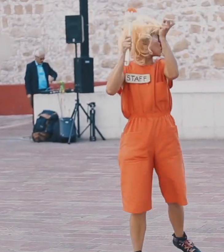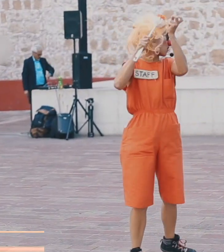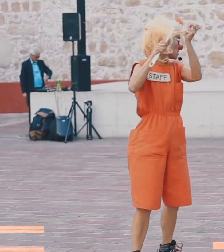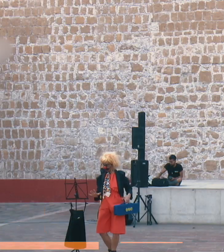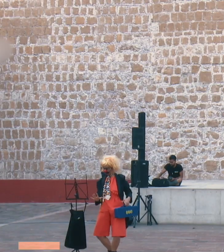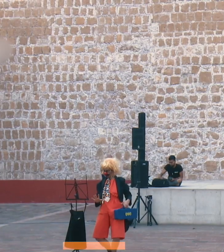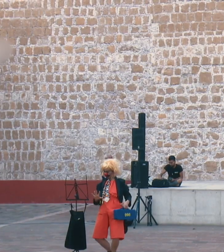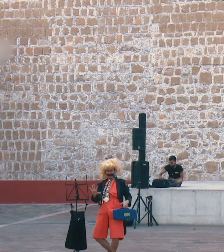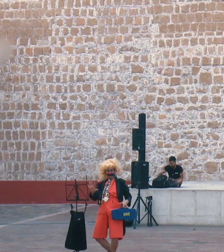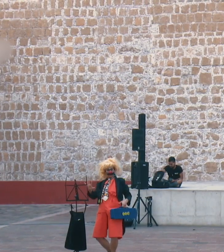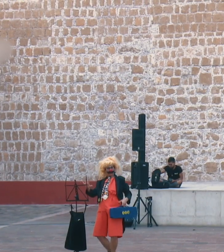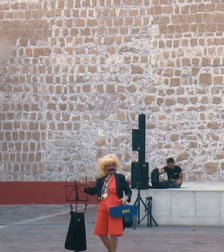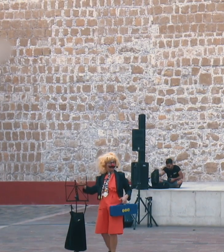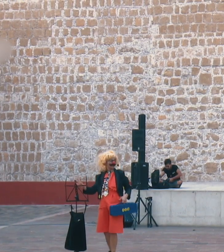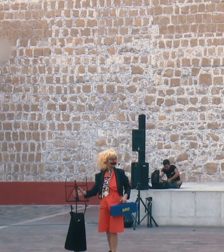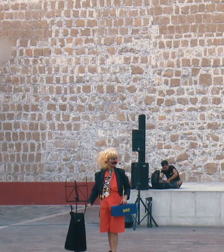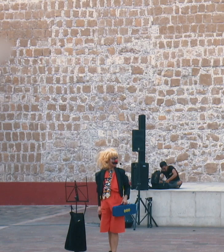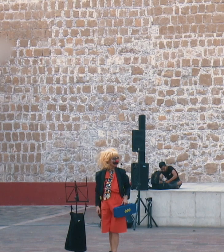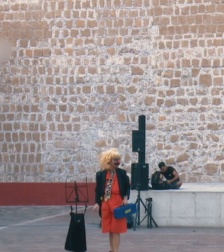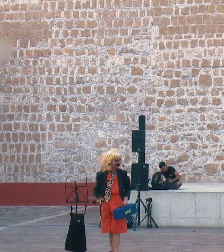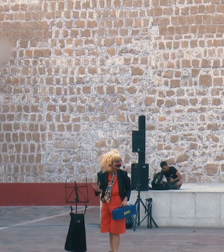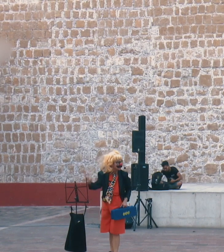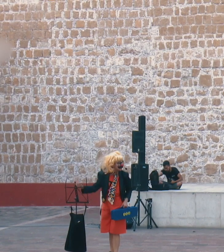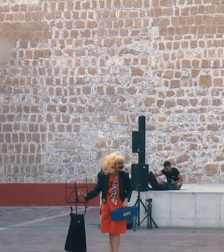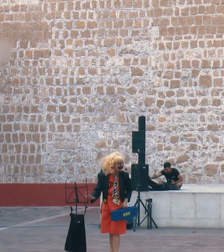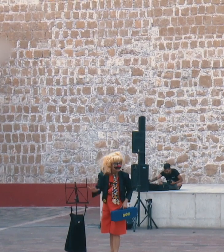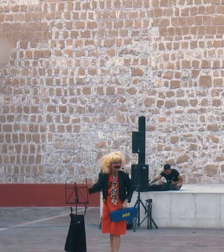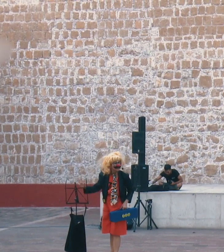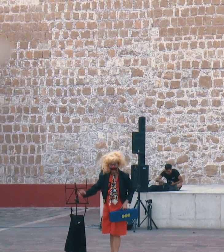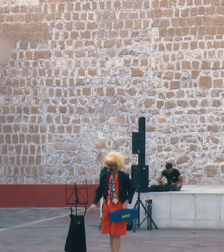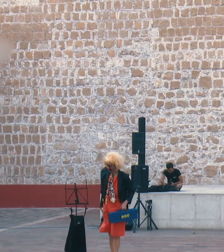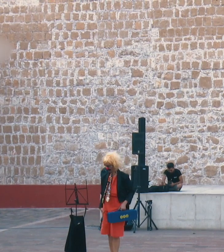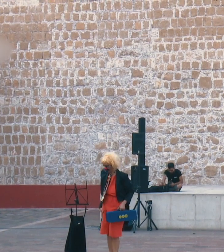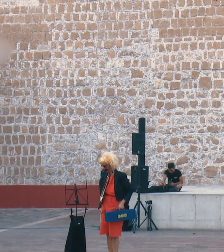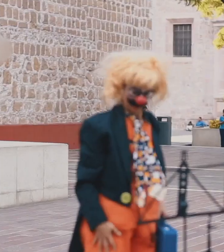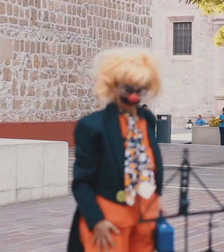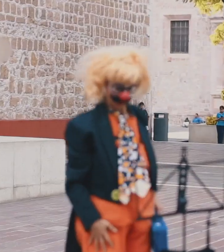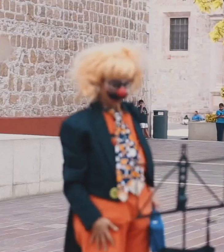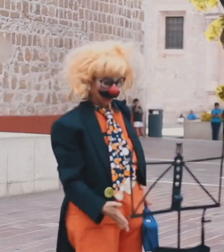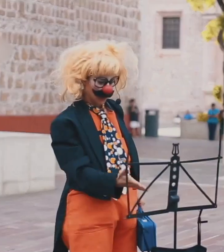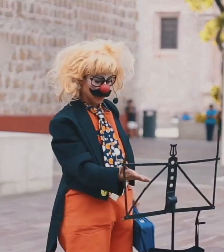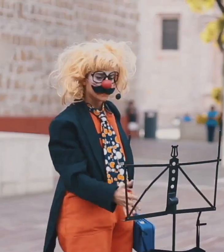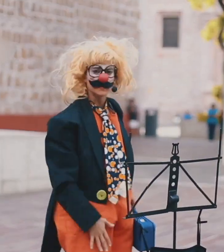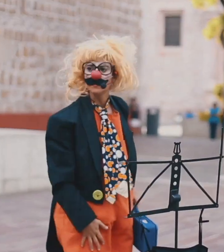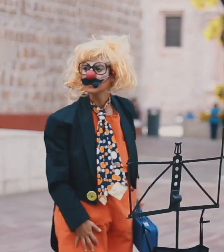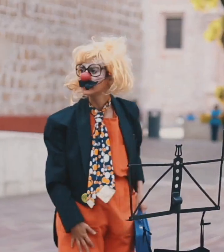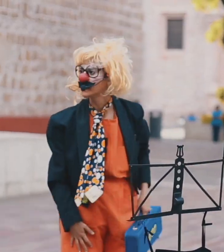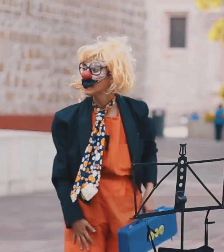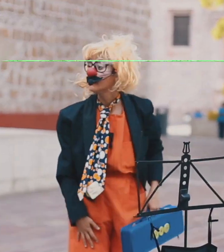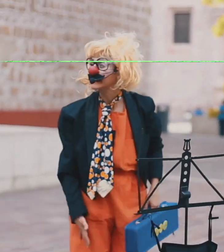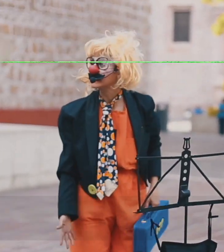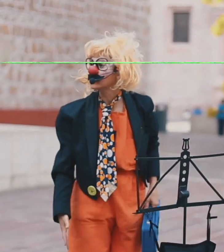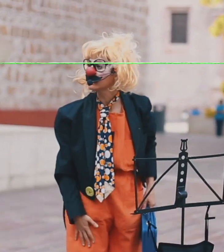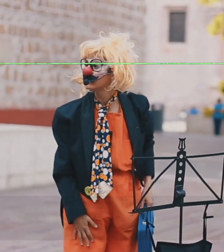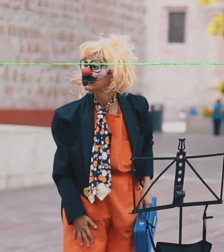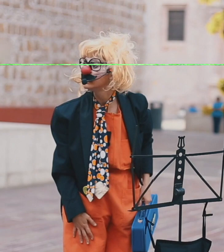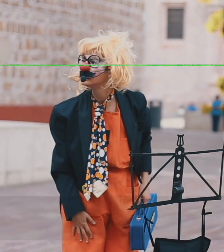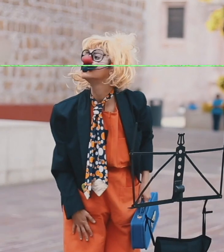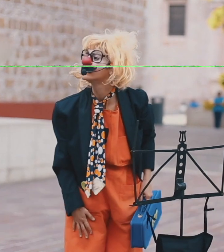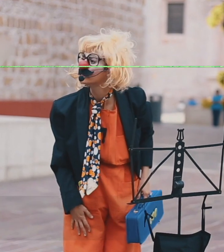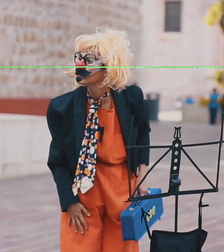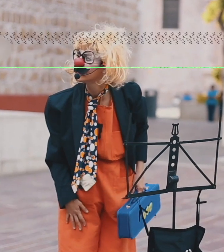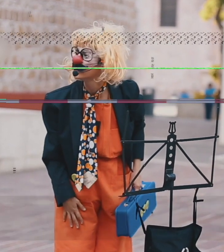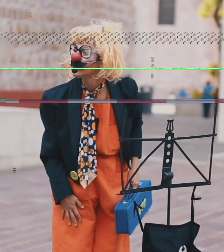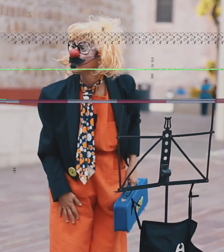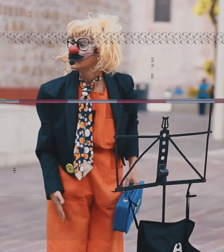tienen otro potencial, ¿no? Como ya de por sí estar en la calle. Y estar en la sala tiene otro